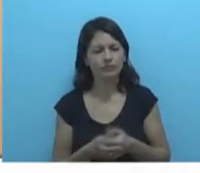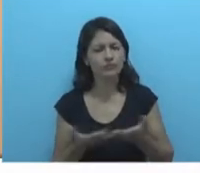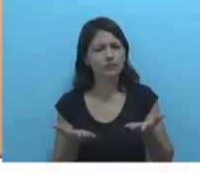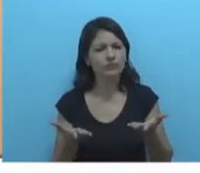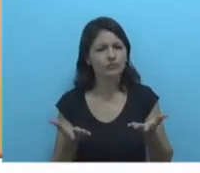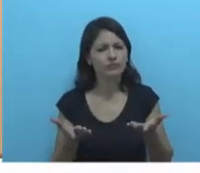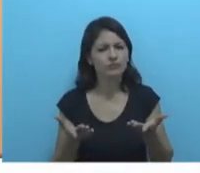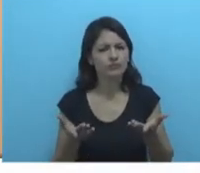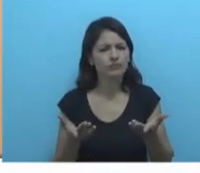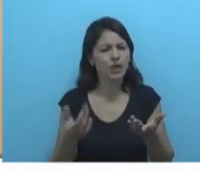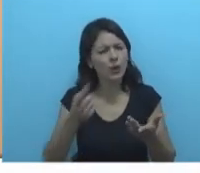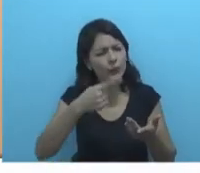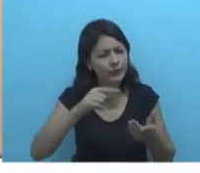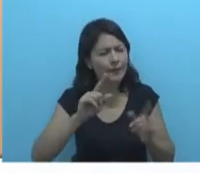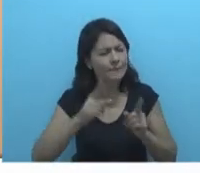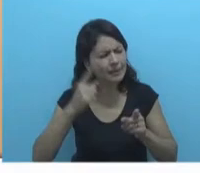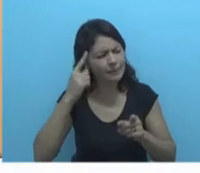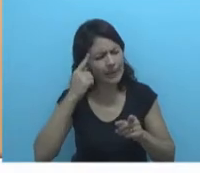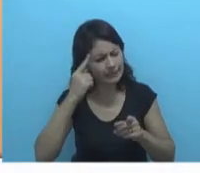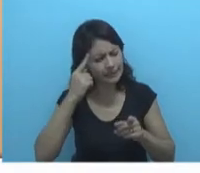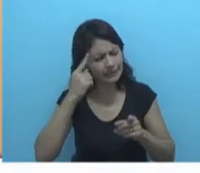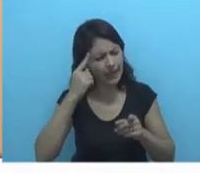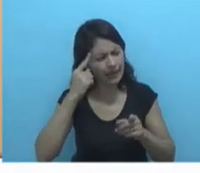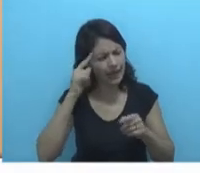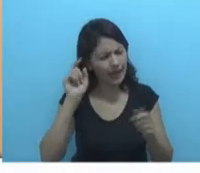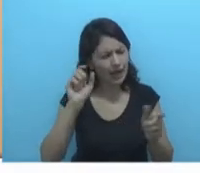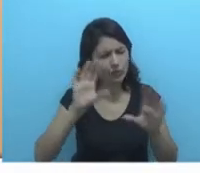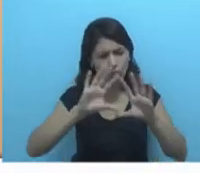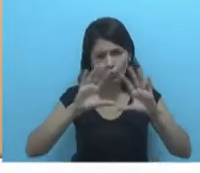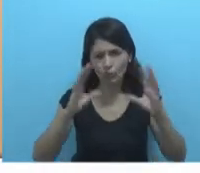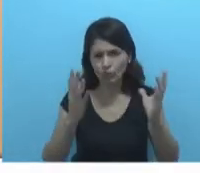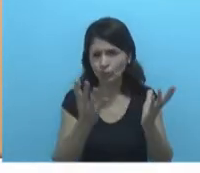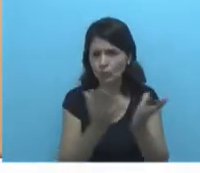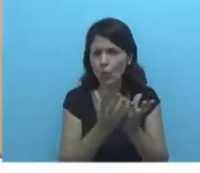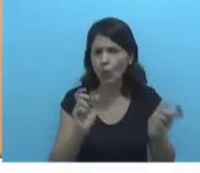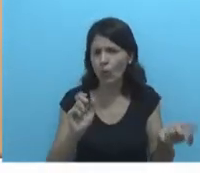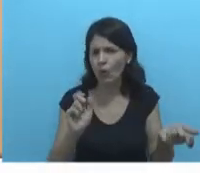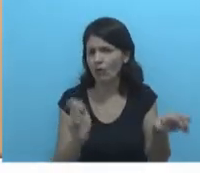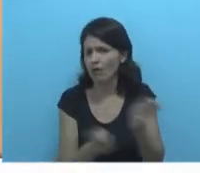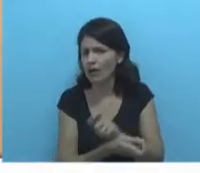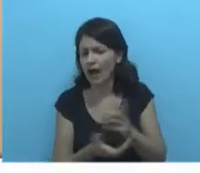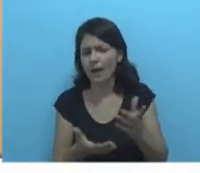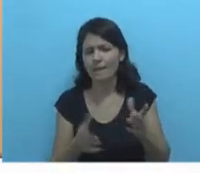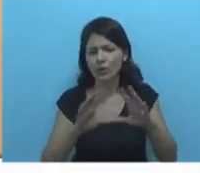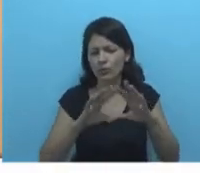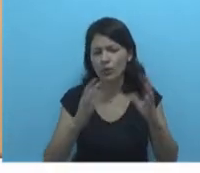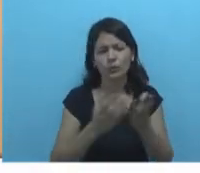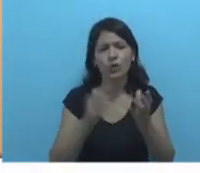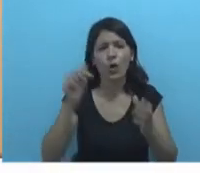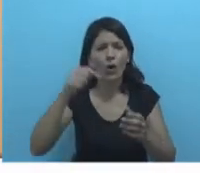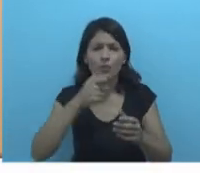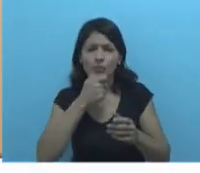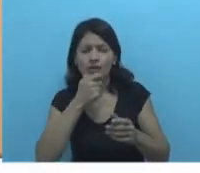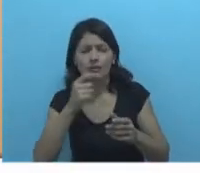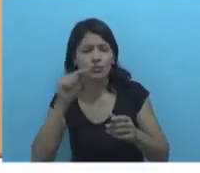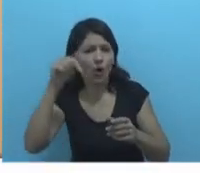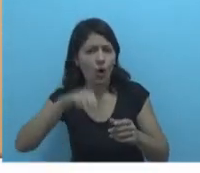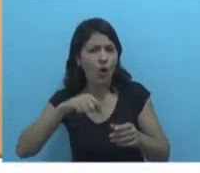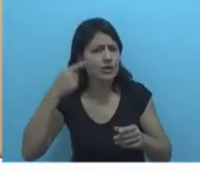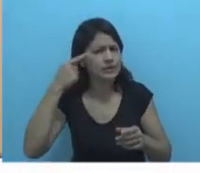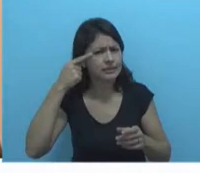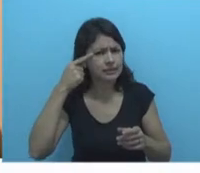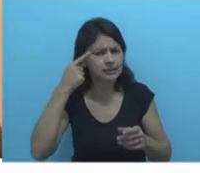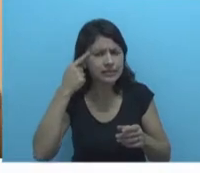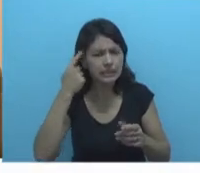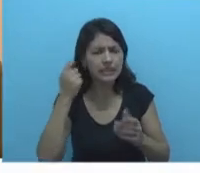escenario mundial, lo que decía Carlos del Frade, China es hoy el gran demandante de la